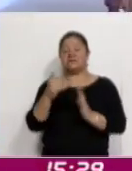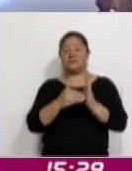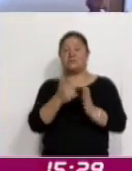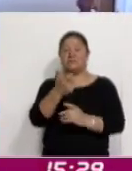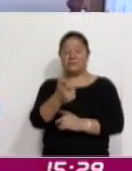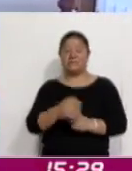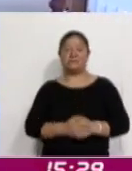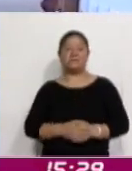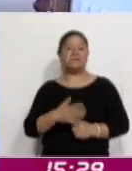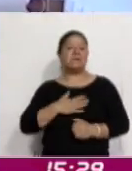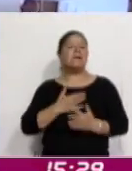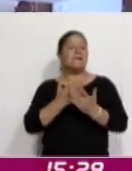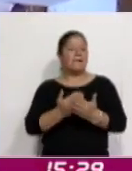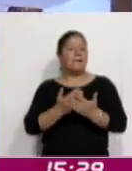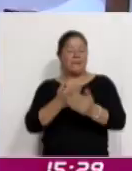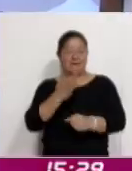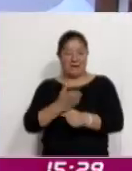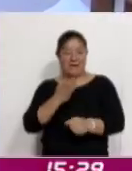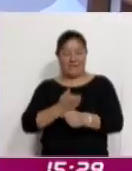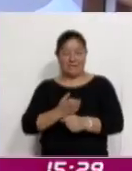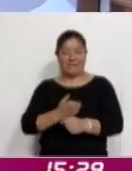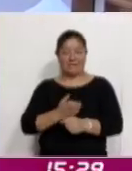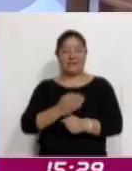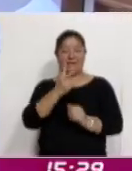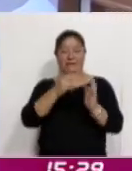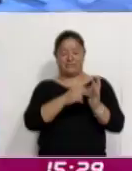estamos esperando obtener en esta temporada